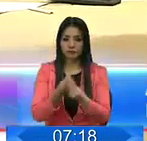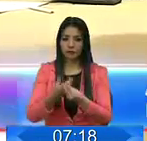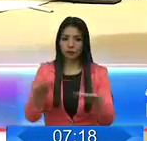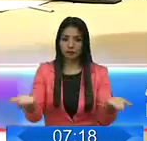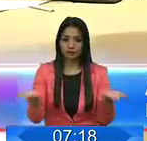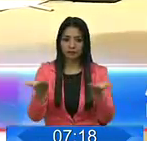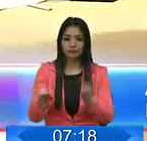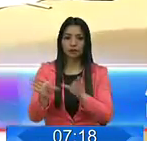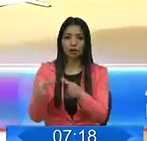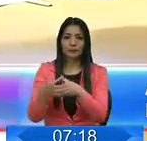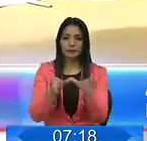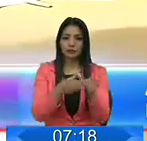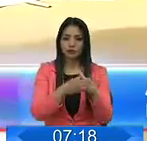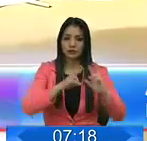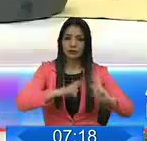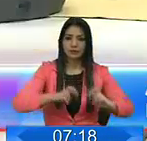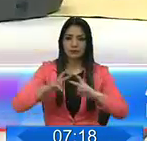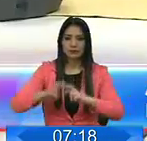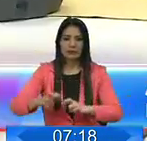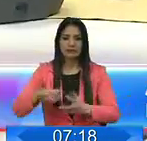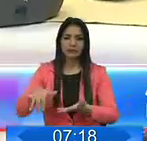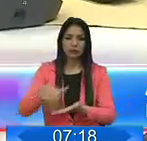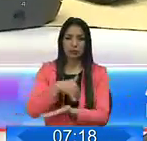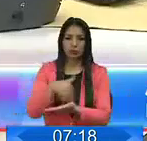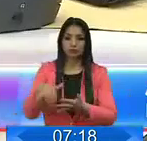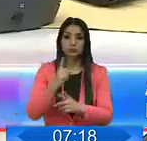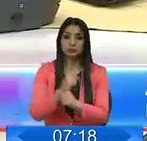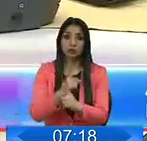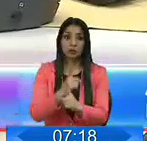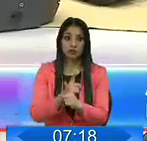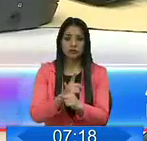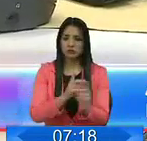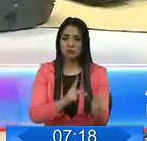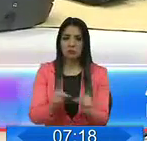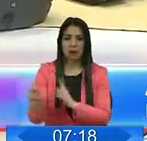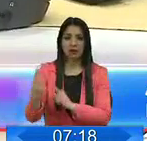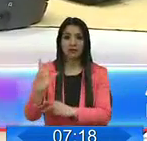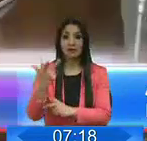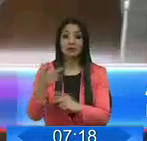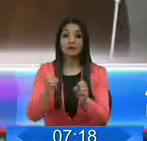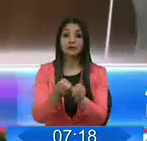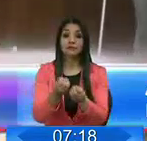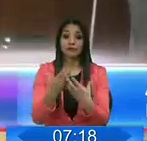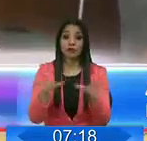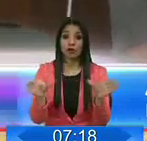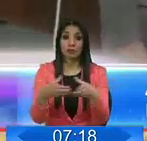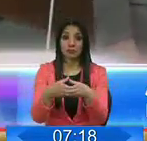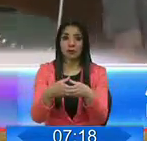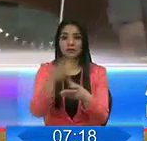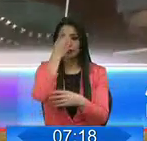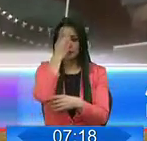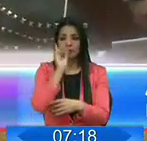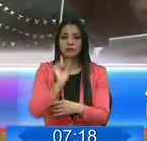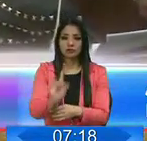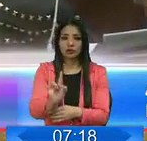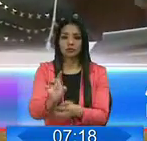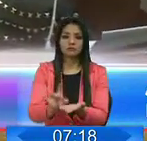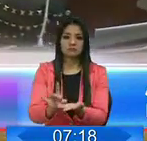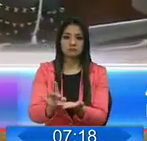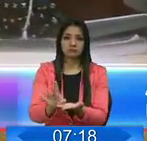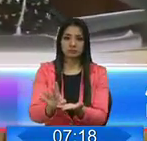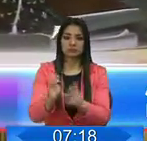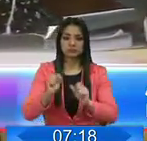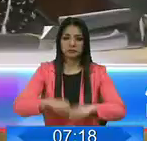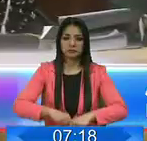comisión que investigó el caso les convence, por lo que estarían preparando un tercer informe que incluye la resolución para separar a Galarza de